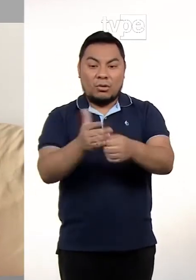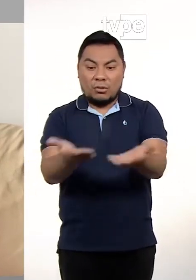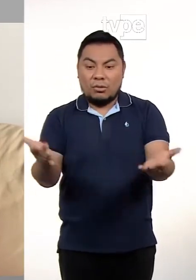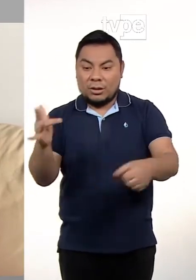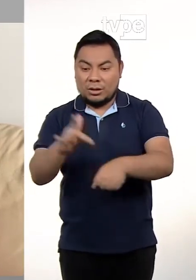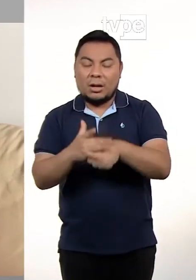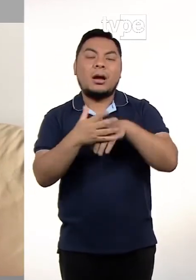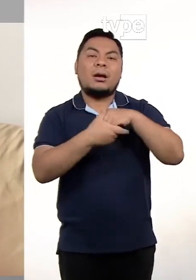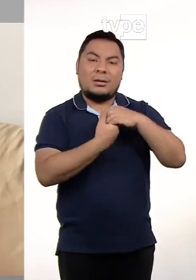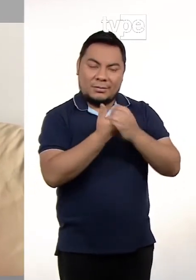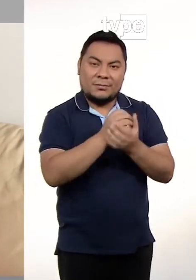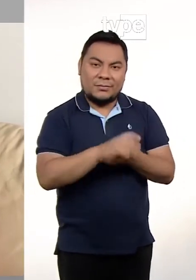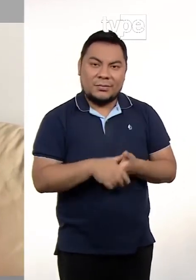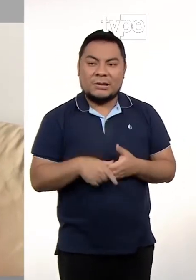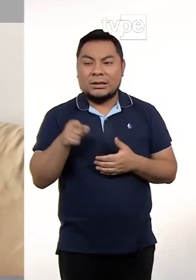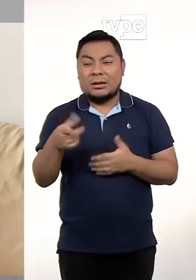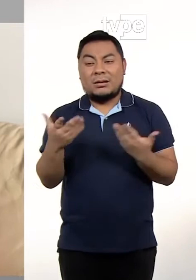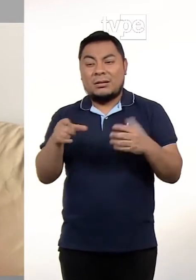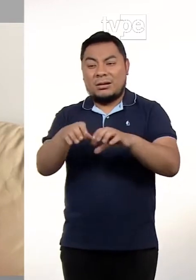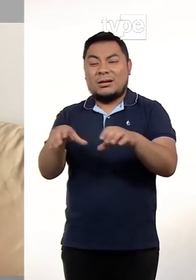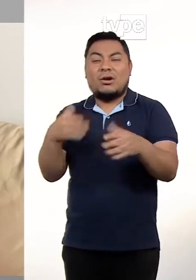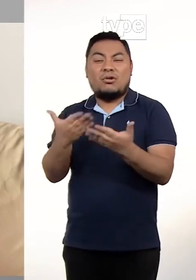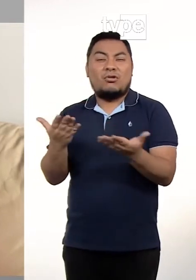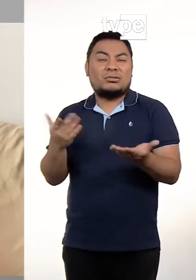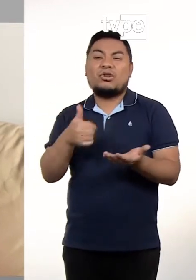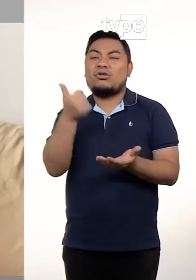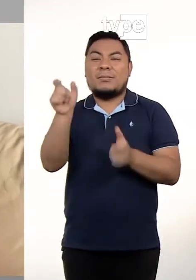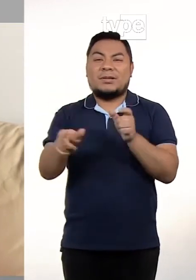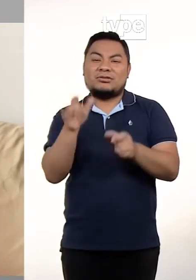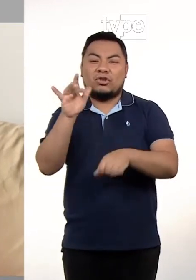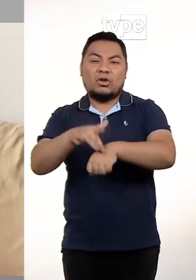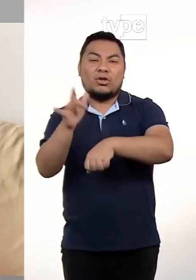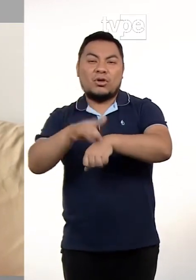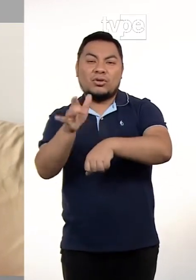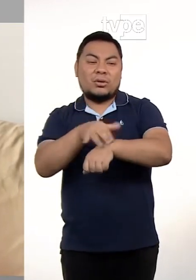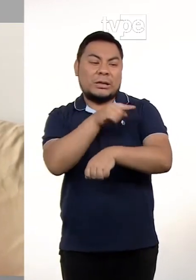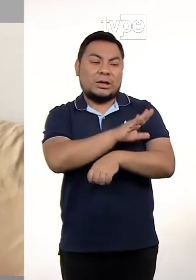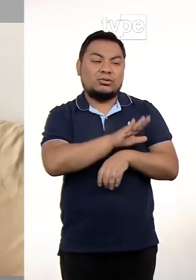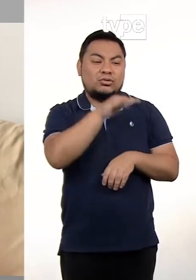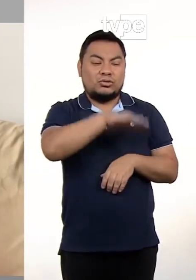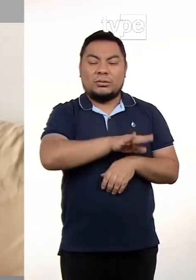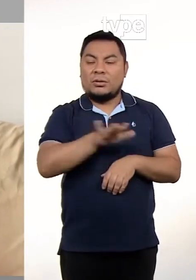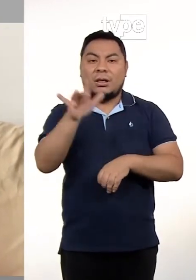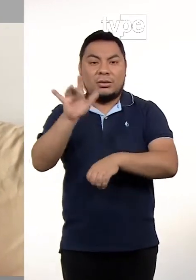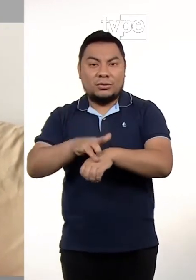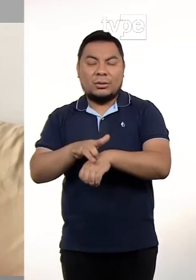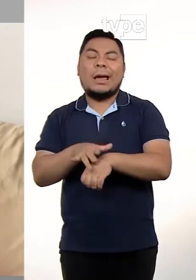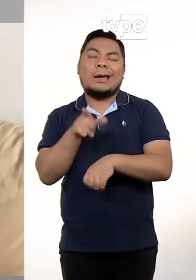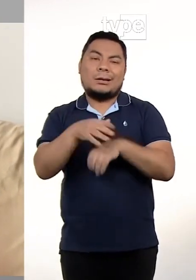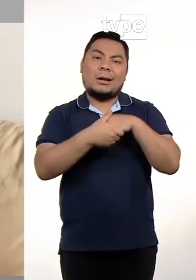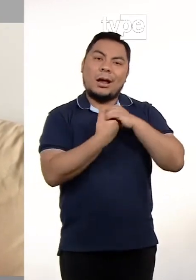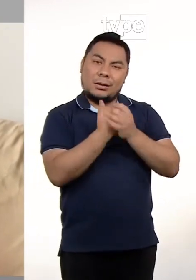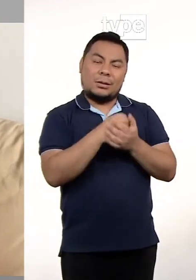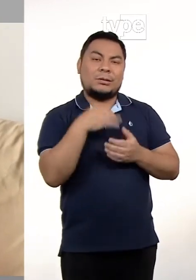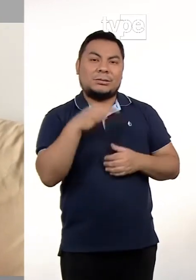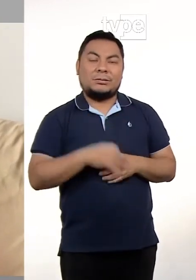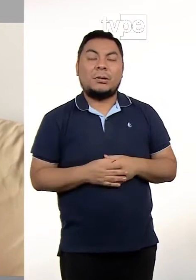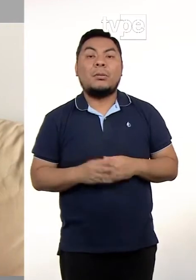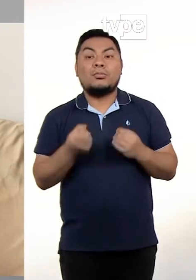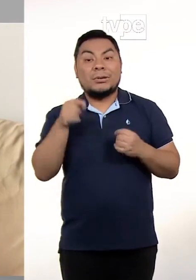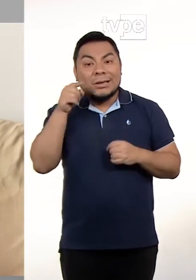tocar algún objeto que haya sido manipulado por otras personas, porque